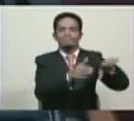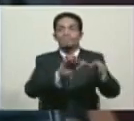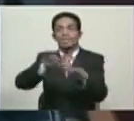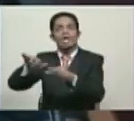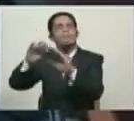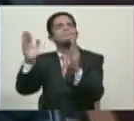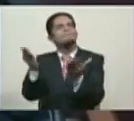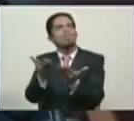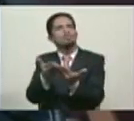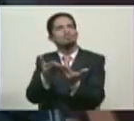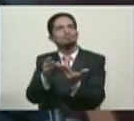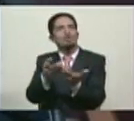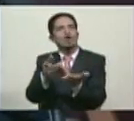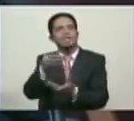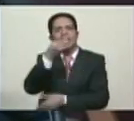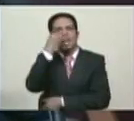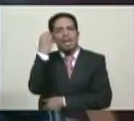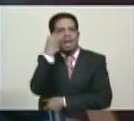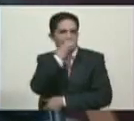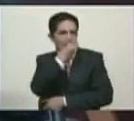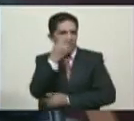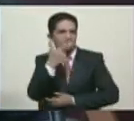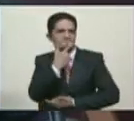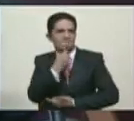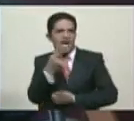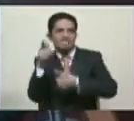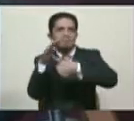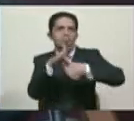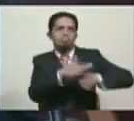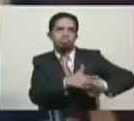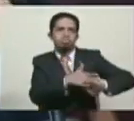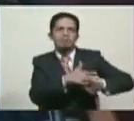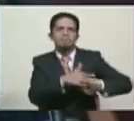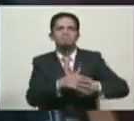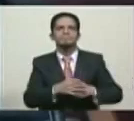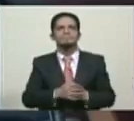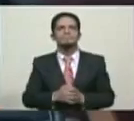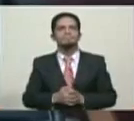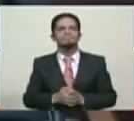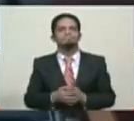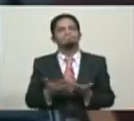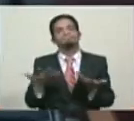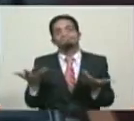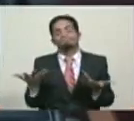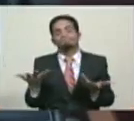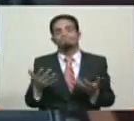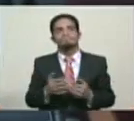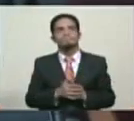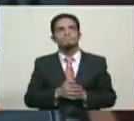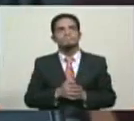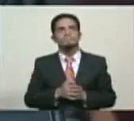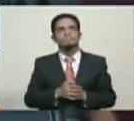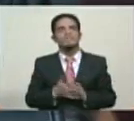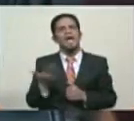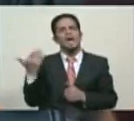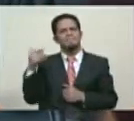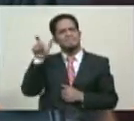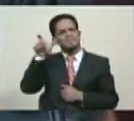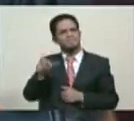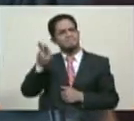persiguiendo un sueño de riqueza fácil, la explotación del hombre por el hombre. En fin, razón tenía Celso